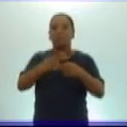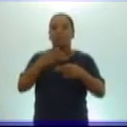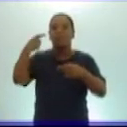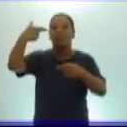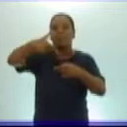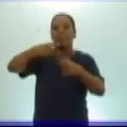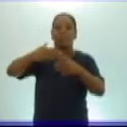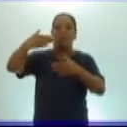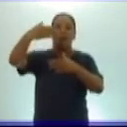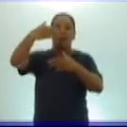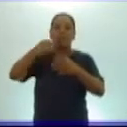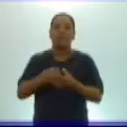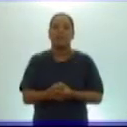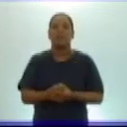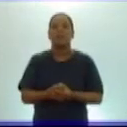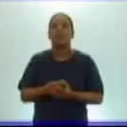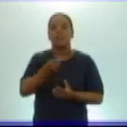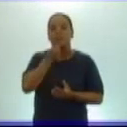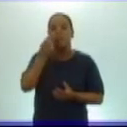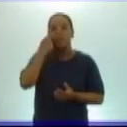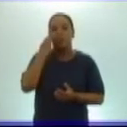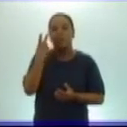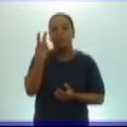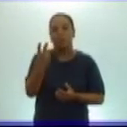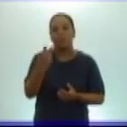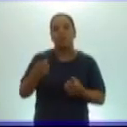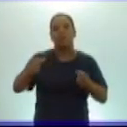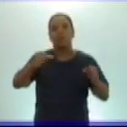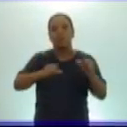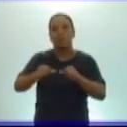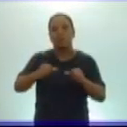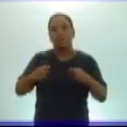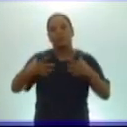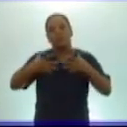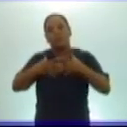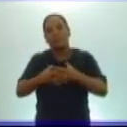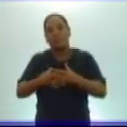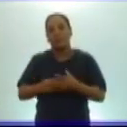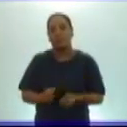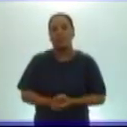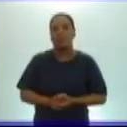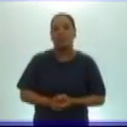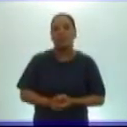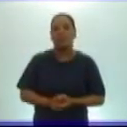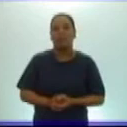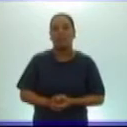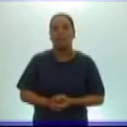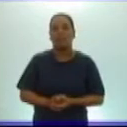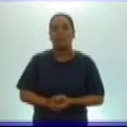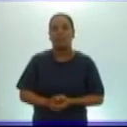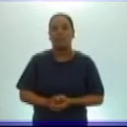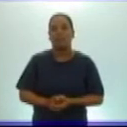dos componentes, es decir, que sus componentes se pueden observar también a simple vista.